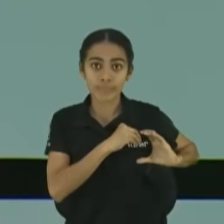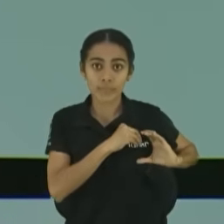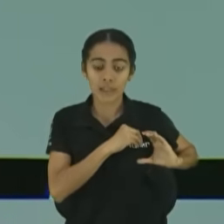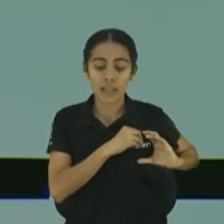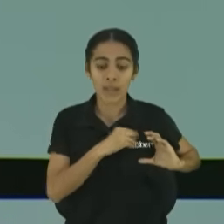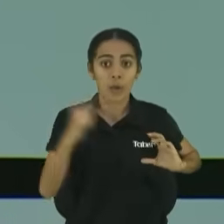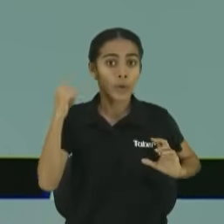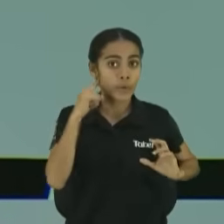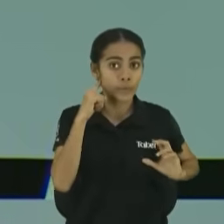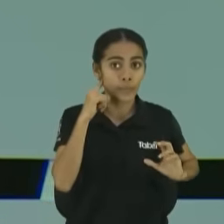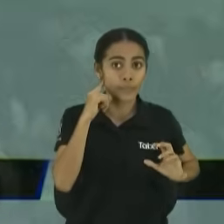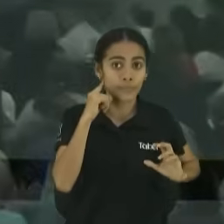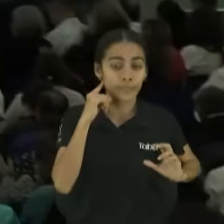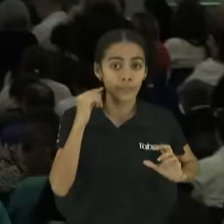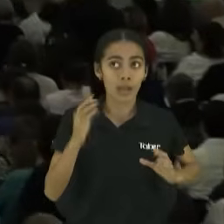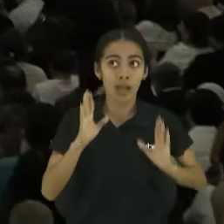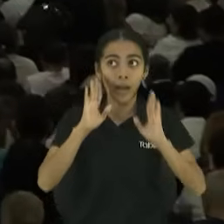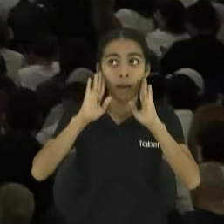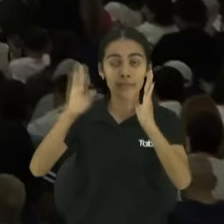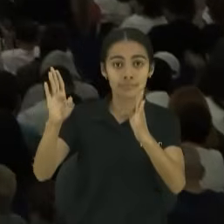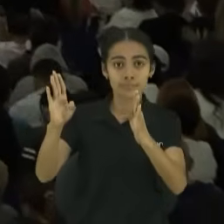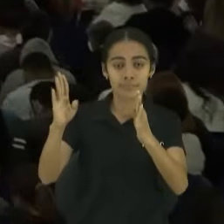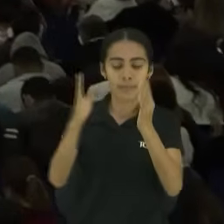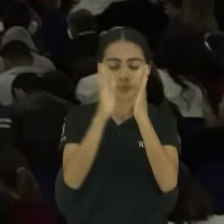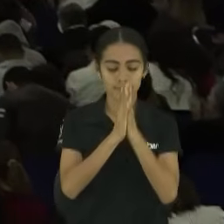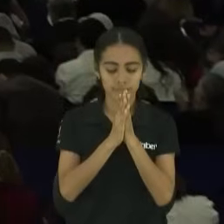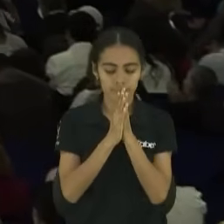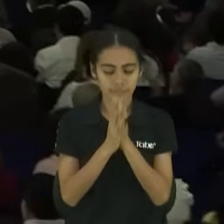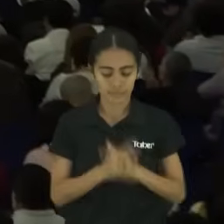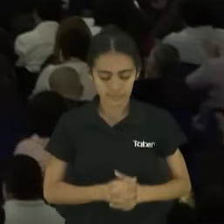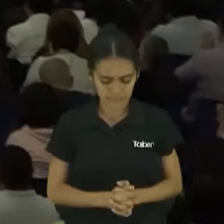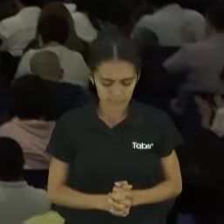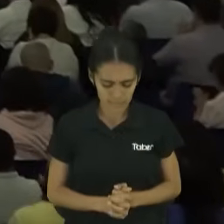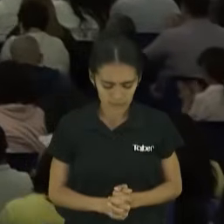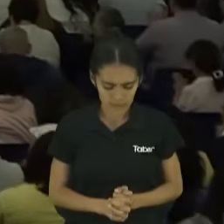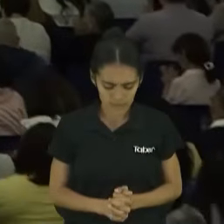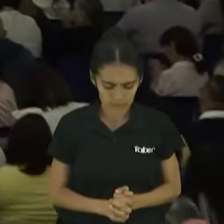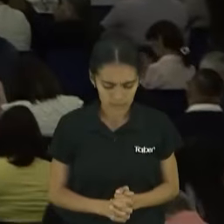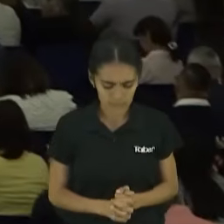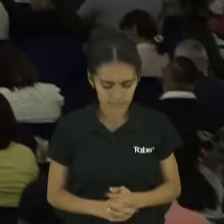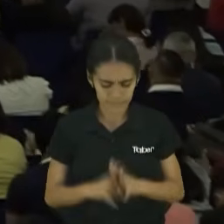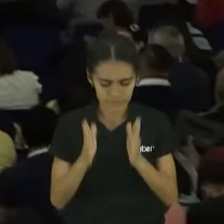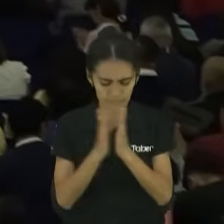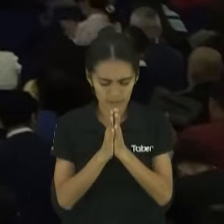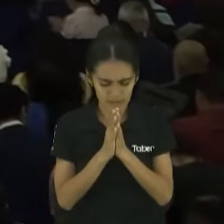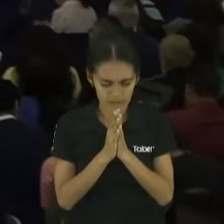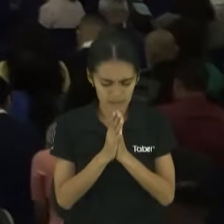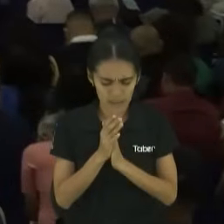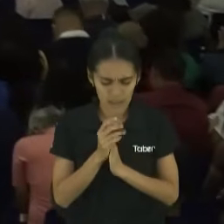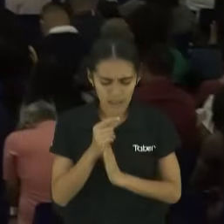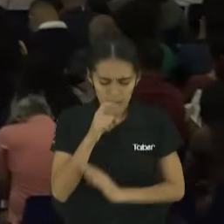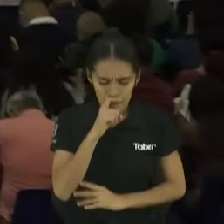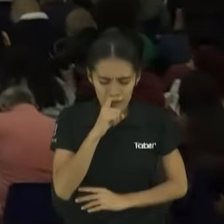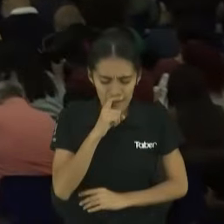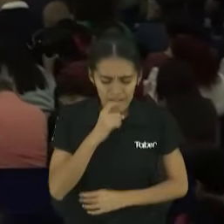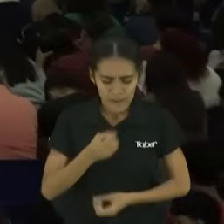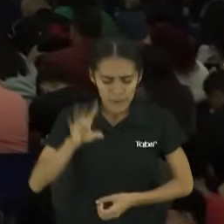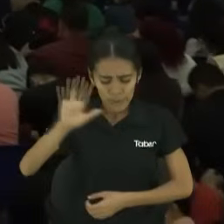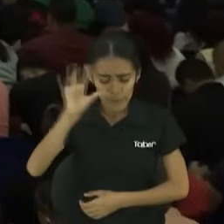que tiene oídos para el que oiga, vamos a orar. Gloria a Cristo. Padre, bendecimos tu nombre y damos